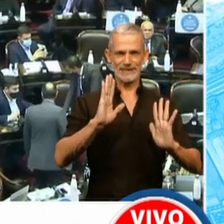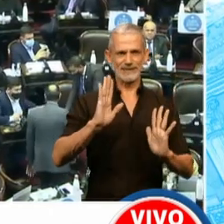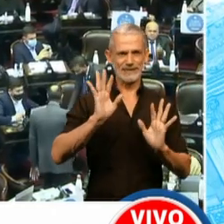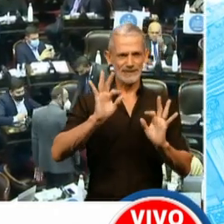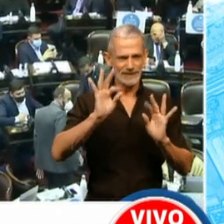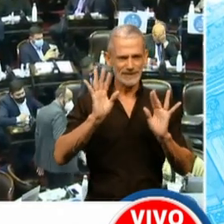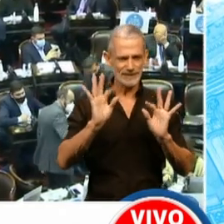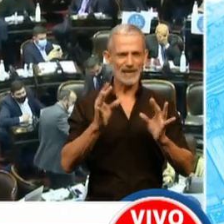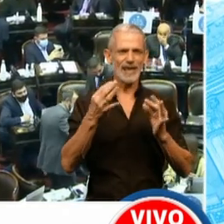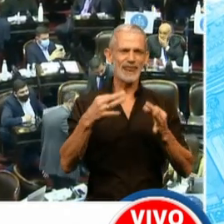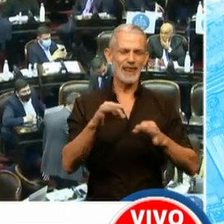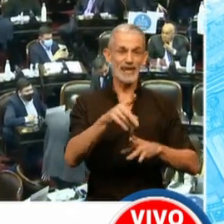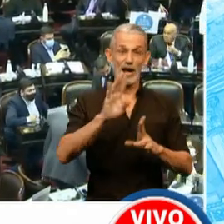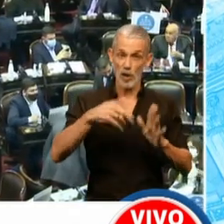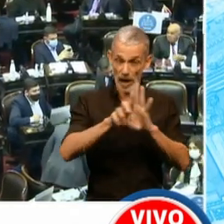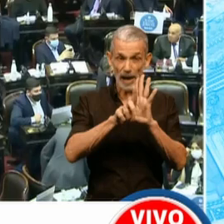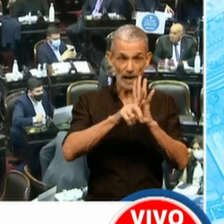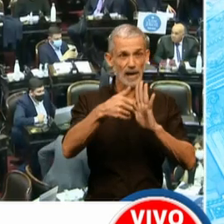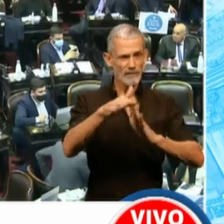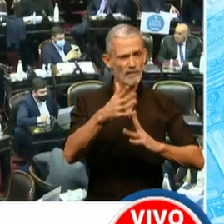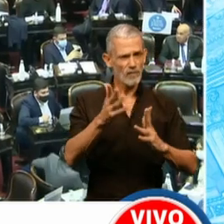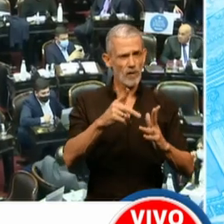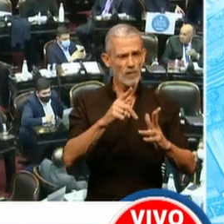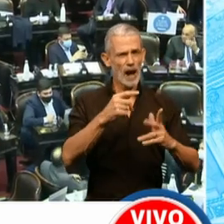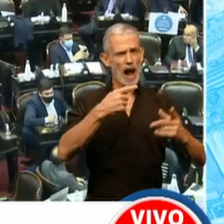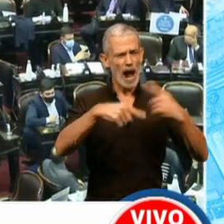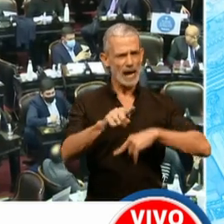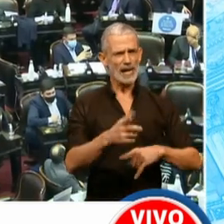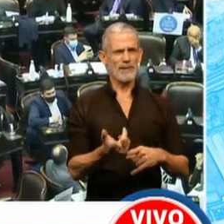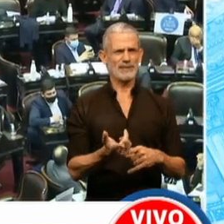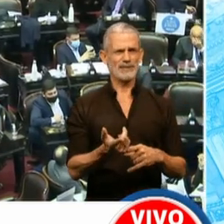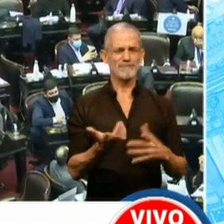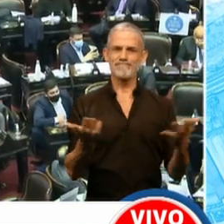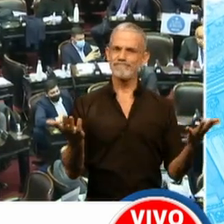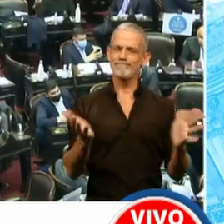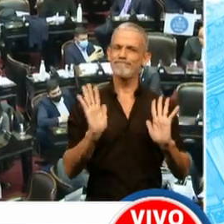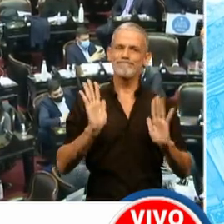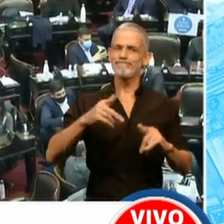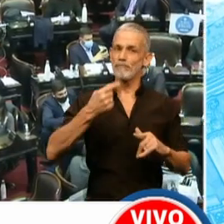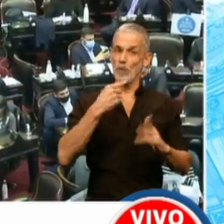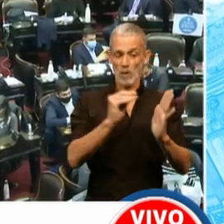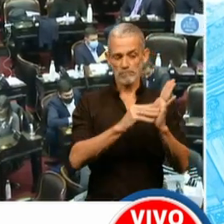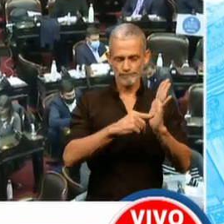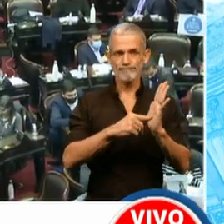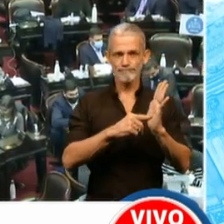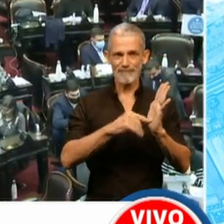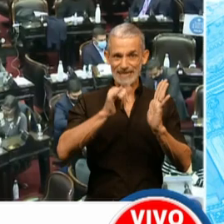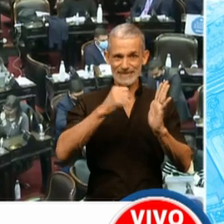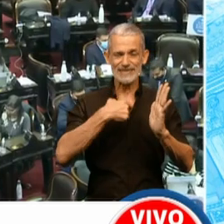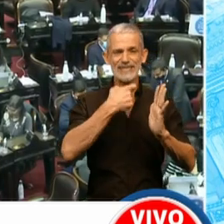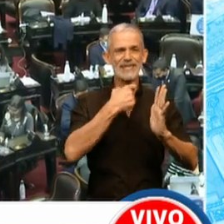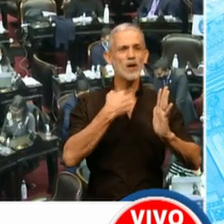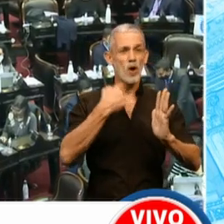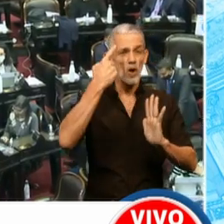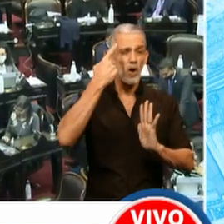parece esta ley es va a producir un efecto contrario que no podemos establecer porque si quiero dejar bien claro que